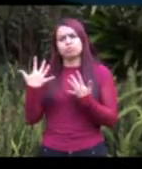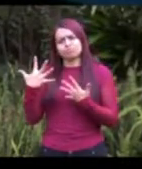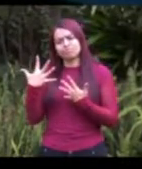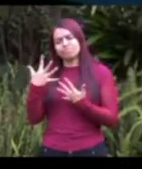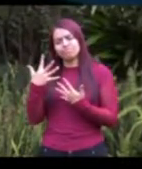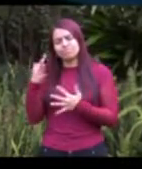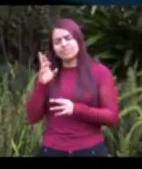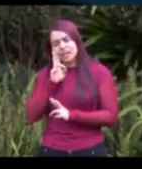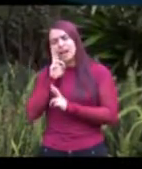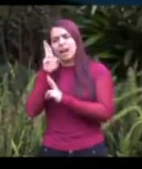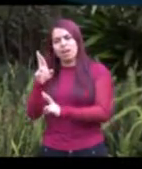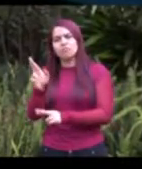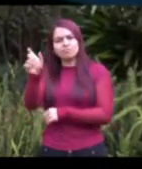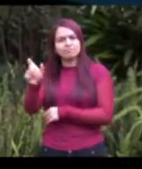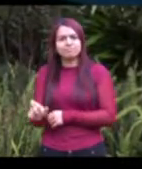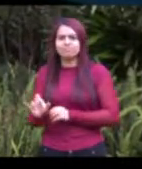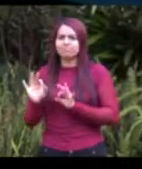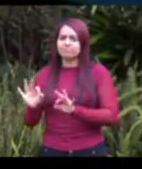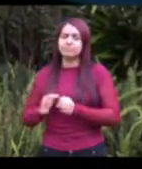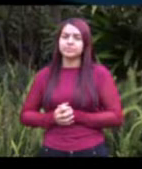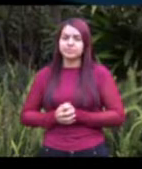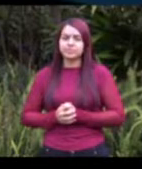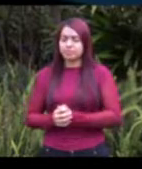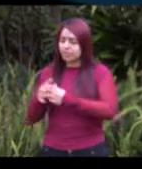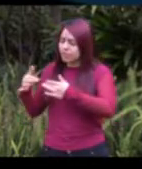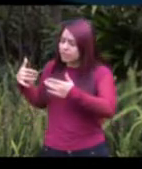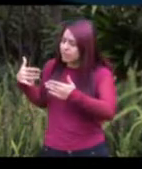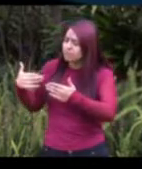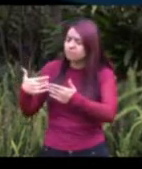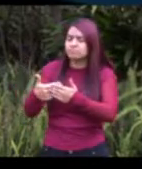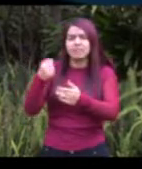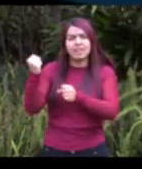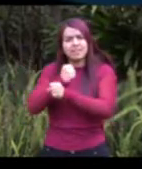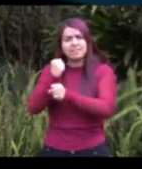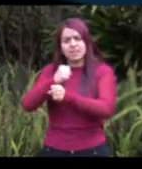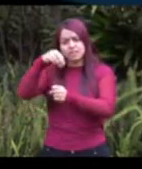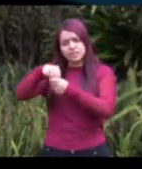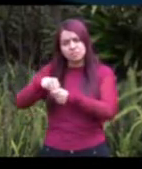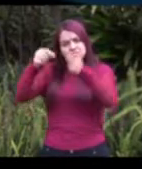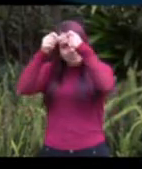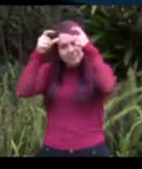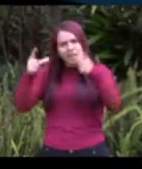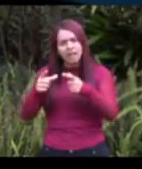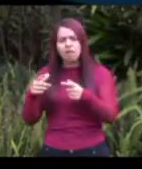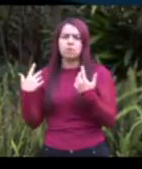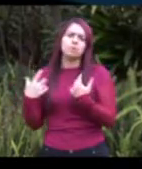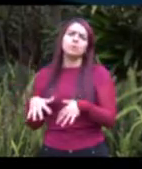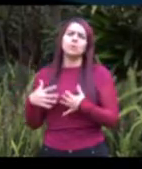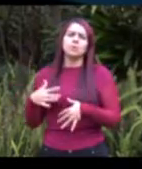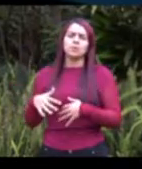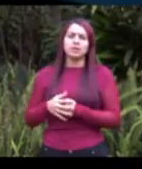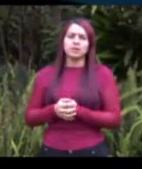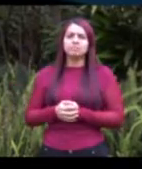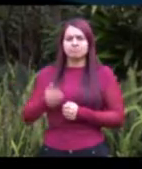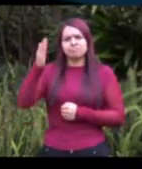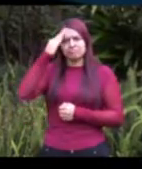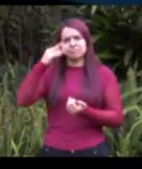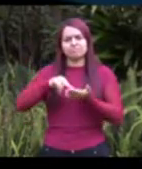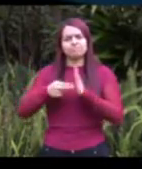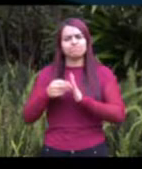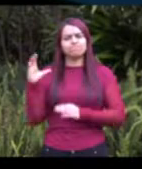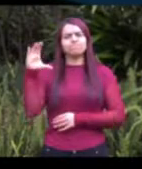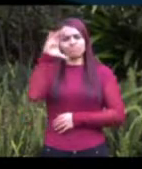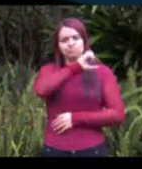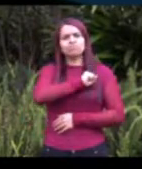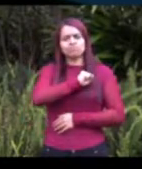reconocimiento. Esta trayectoria suya en el servicio público representa un referente para